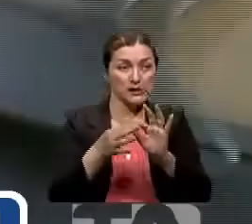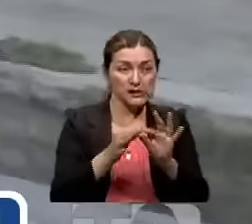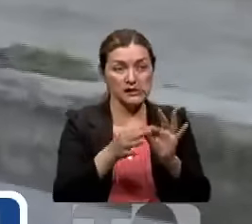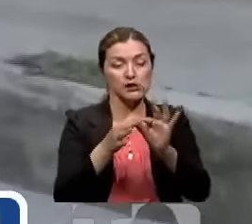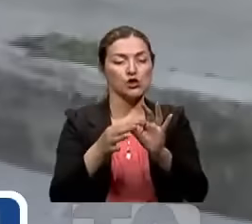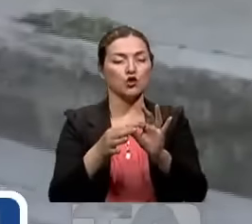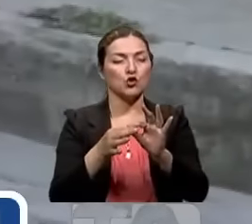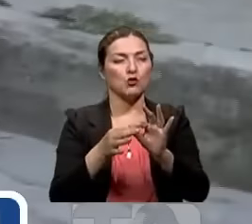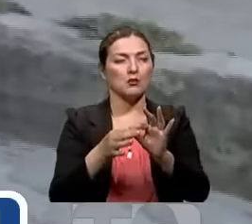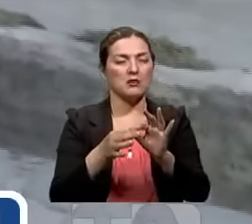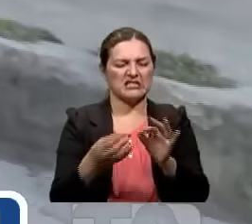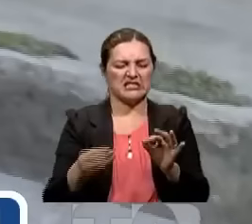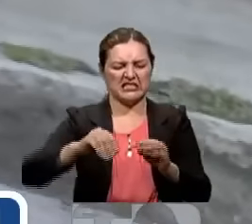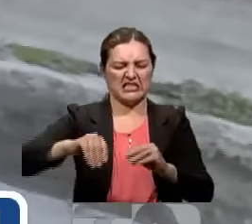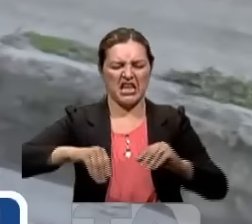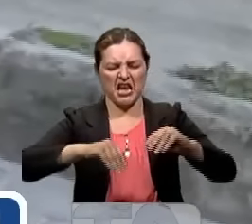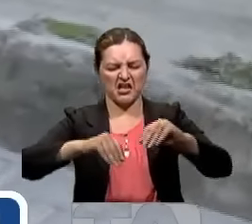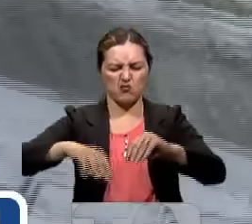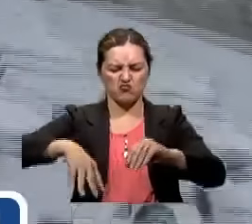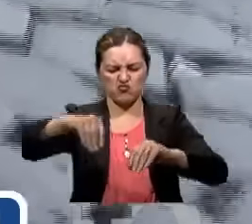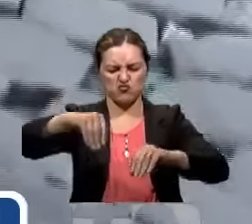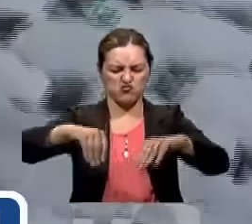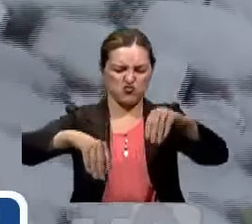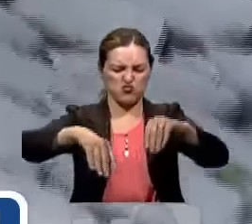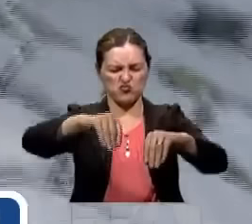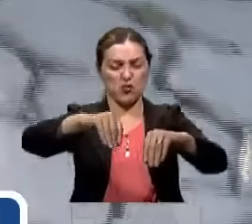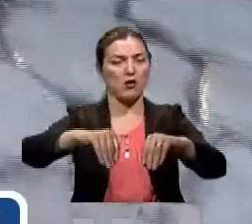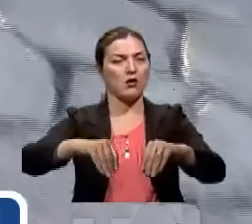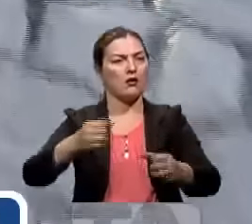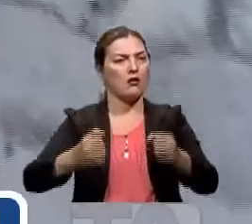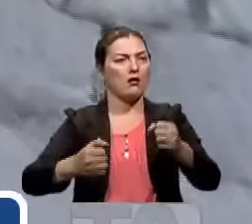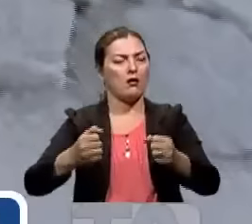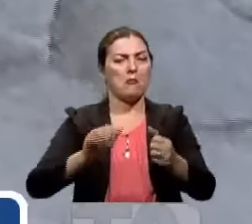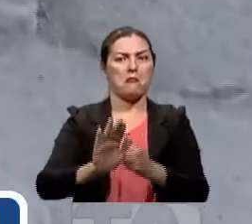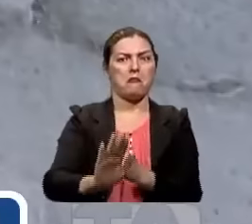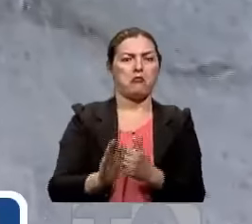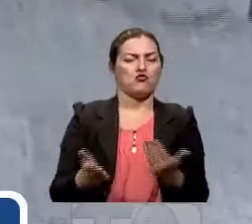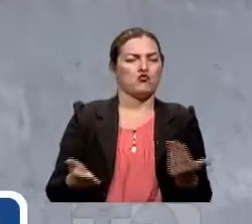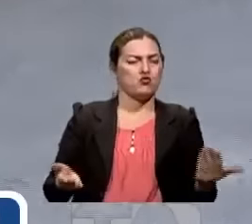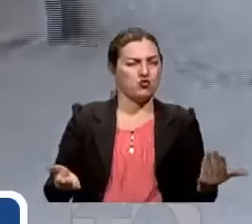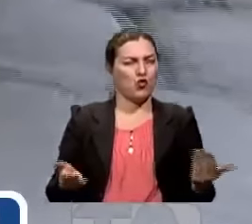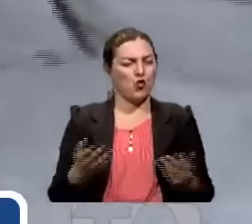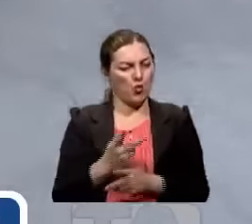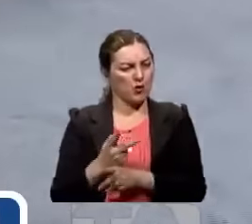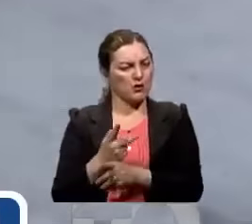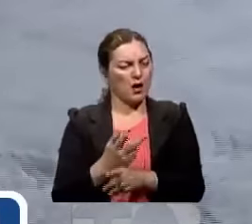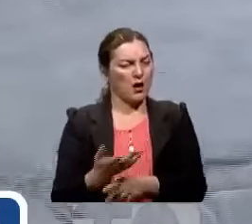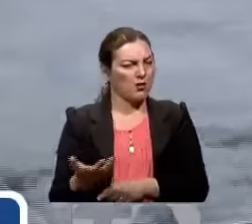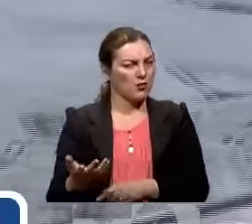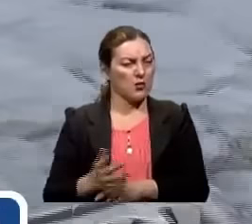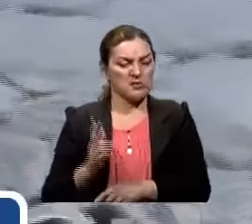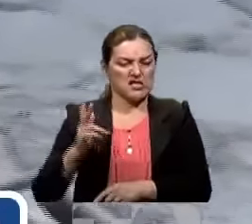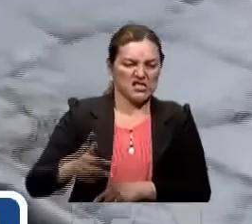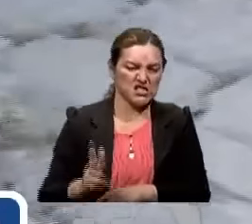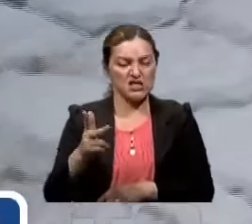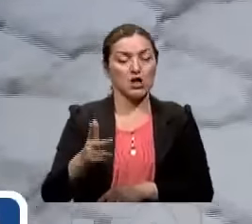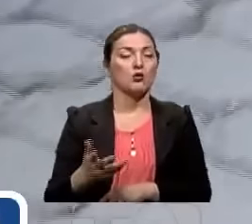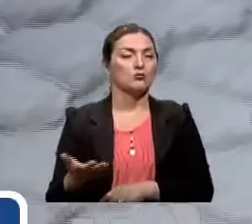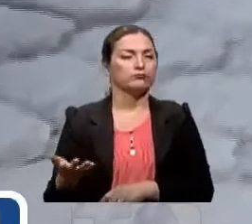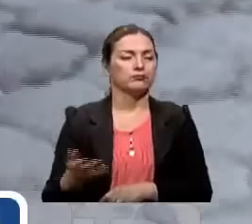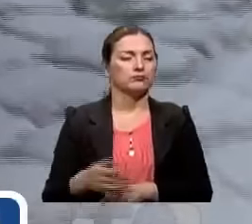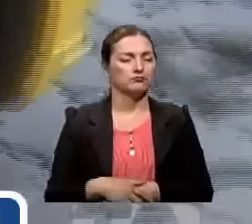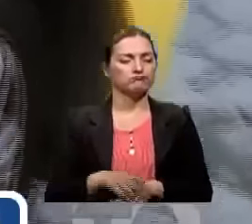hicieron, dejaron lleno de tierra. Ahí estamos viendo cómo los vehículos tienen que frenar e ir con mucho cuidado para no caer en estos huecos y